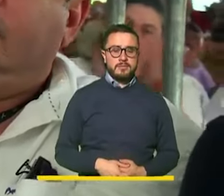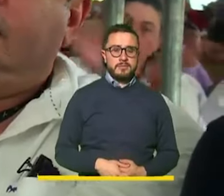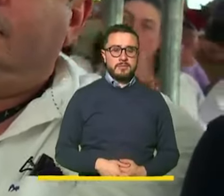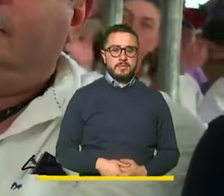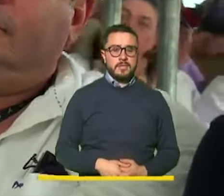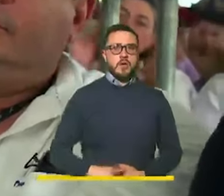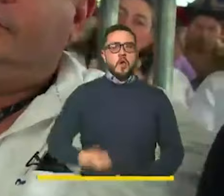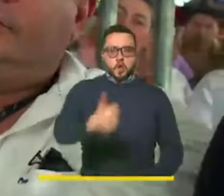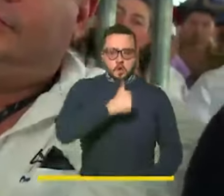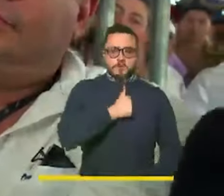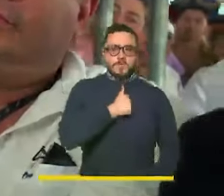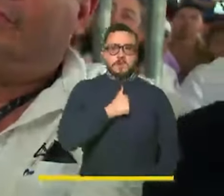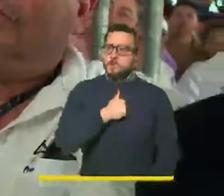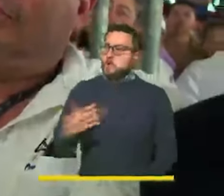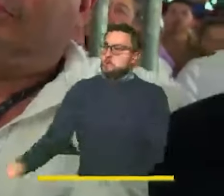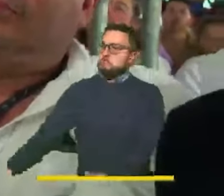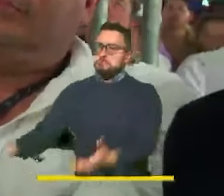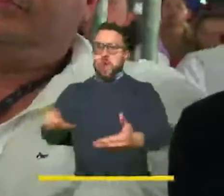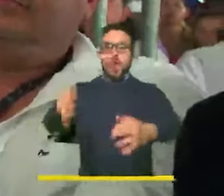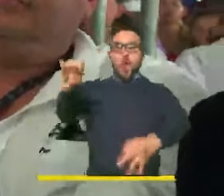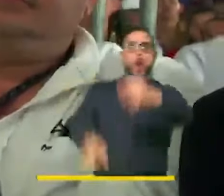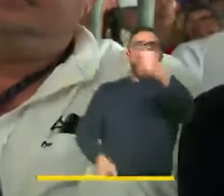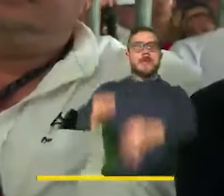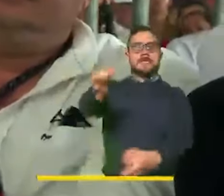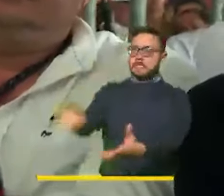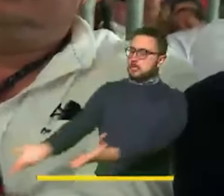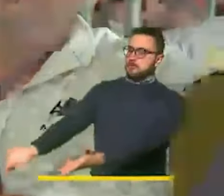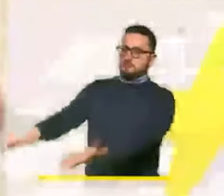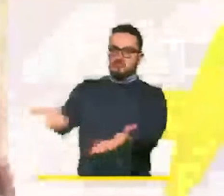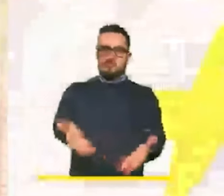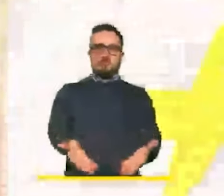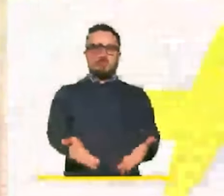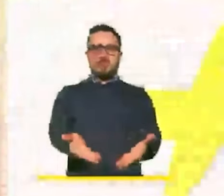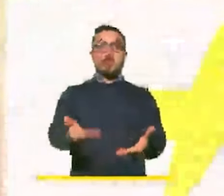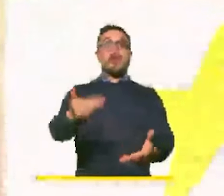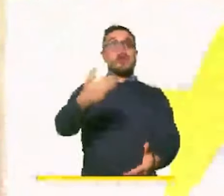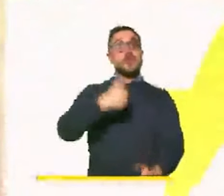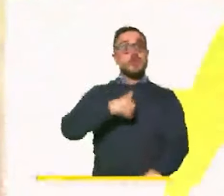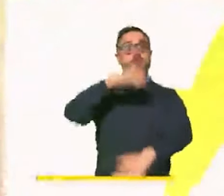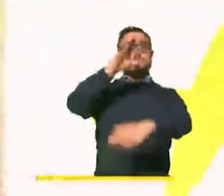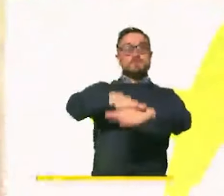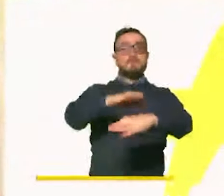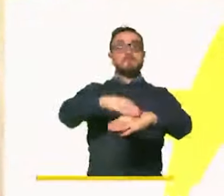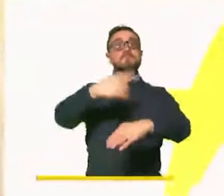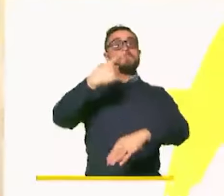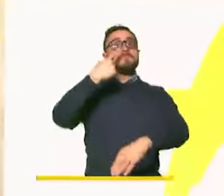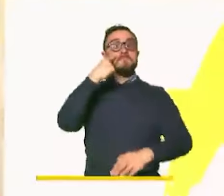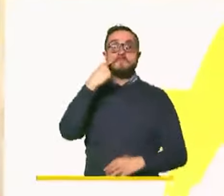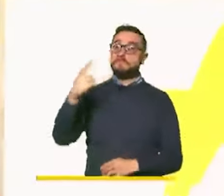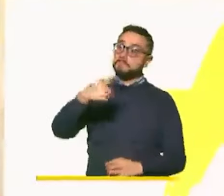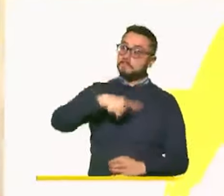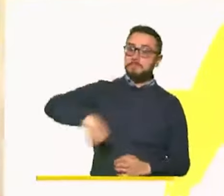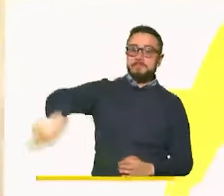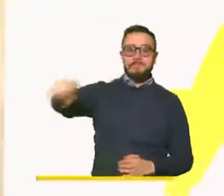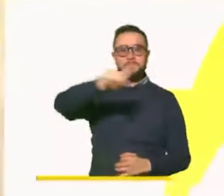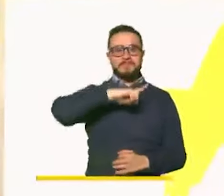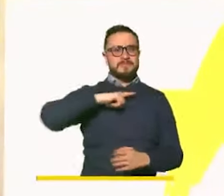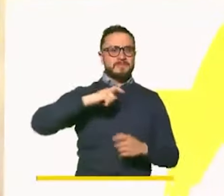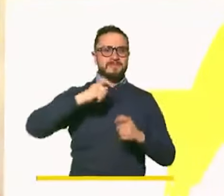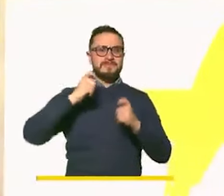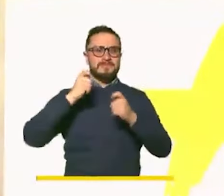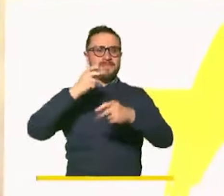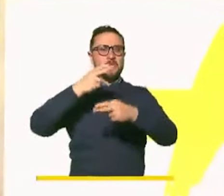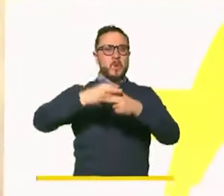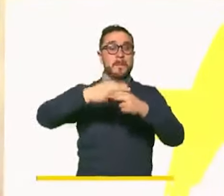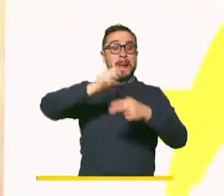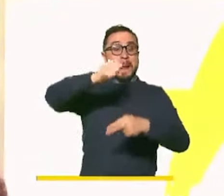Yo mismo lo entrego a la justicia y coloco una condición en esos llamados